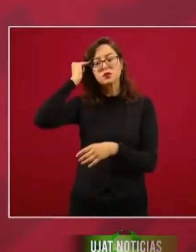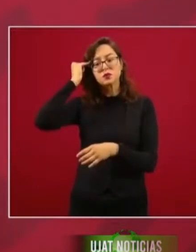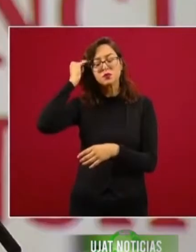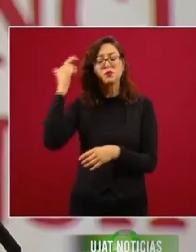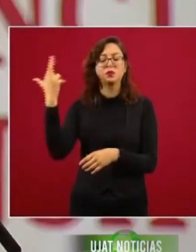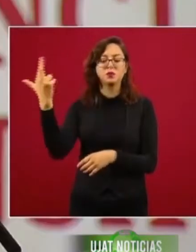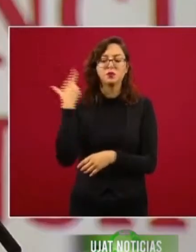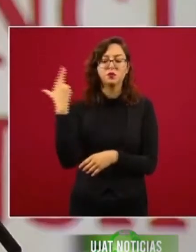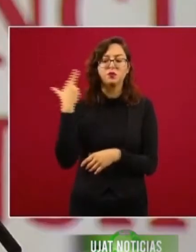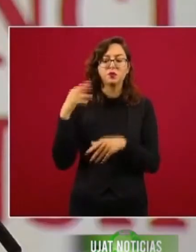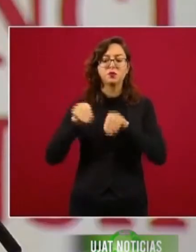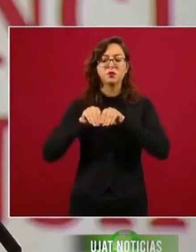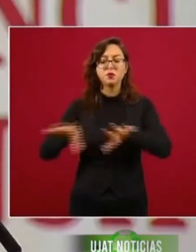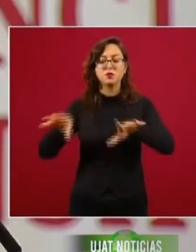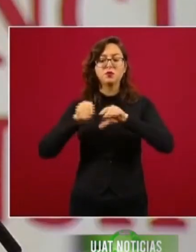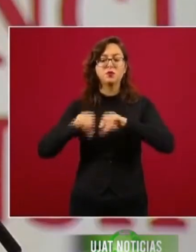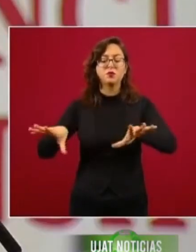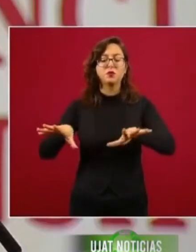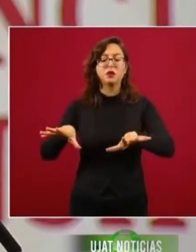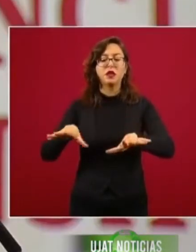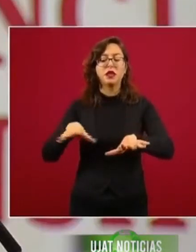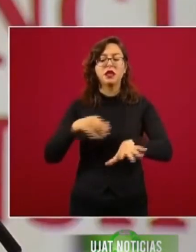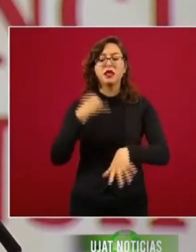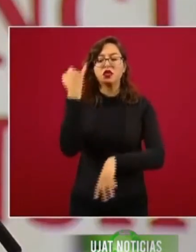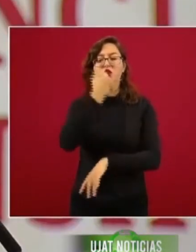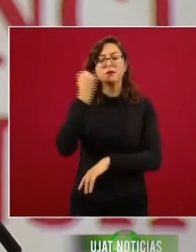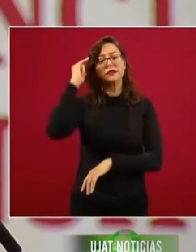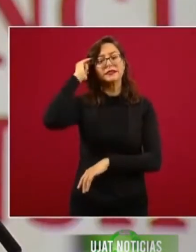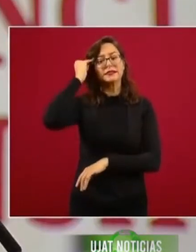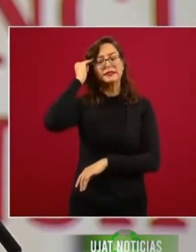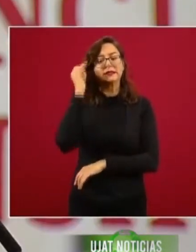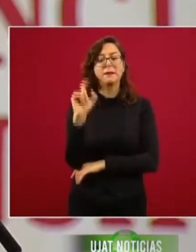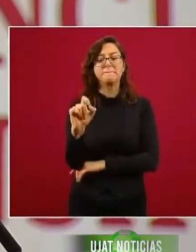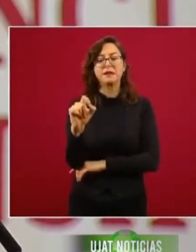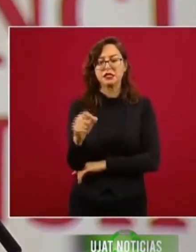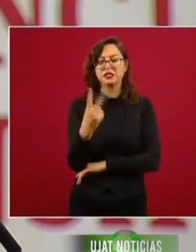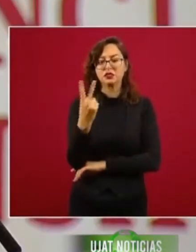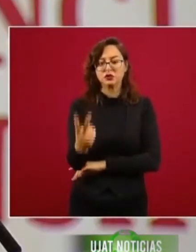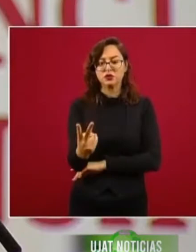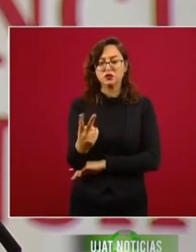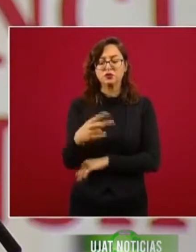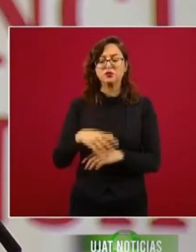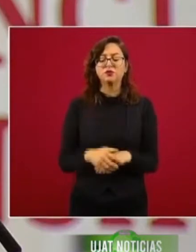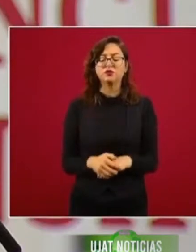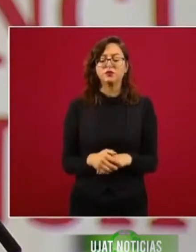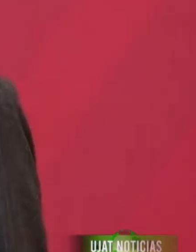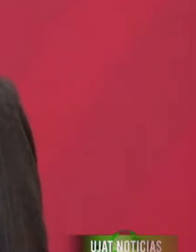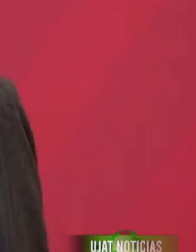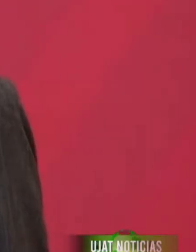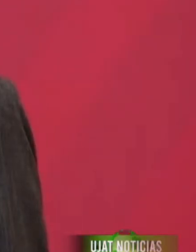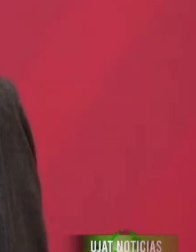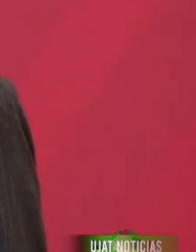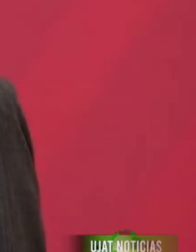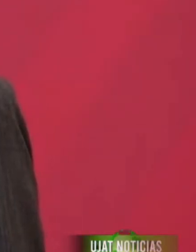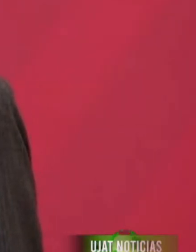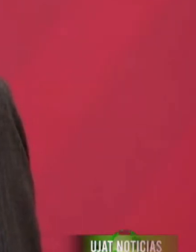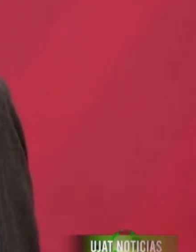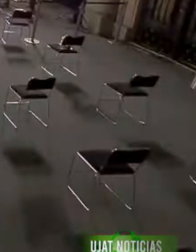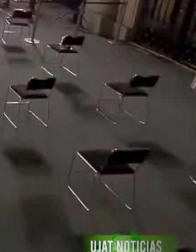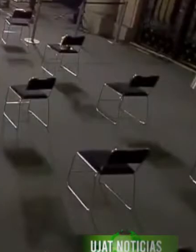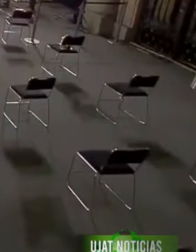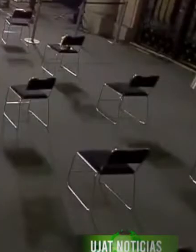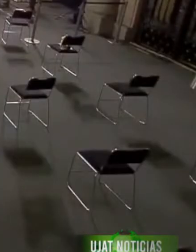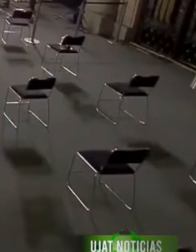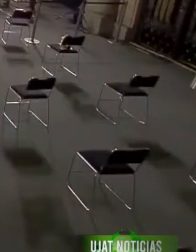gratuitos. Cabe señalar que la ceremonia de inicio del ciclo escolar 2020-2021 dio comienzo con un minuto de silencio por las víctimas